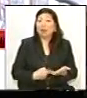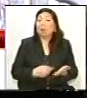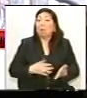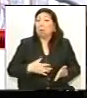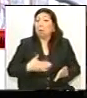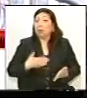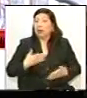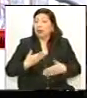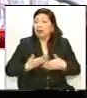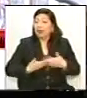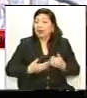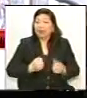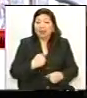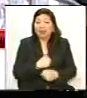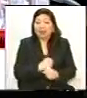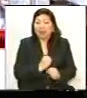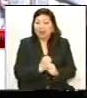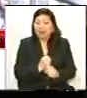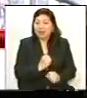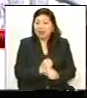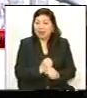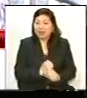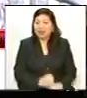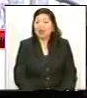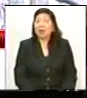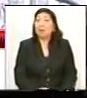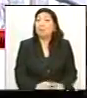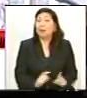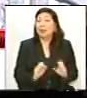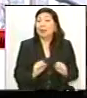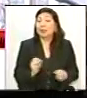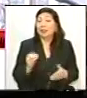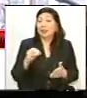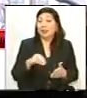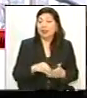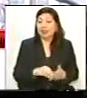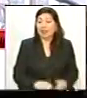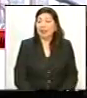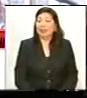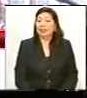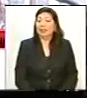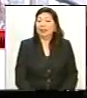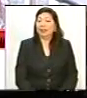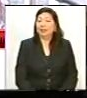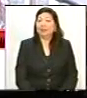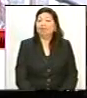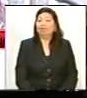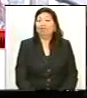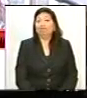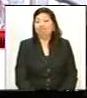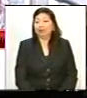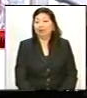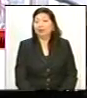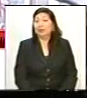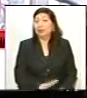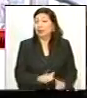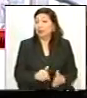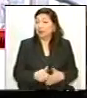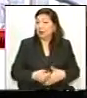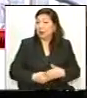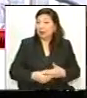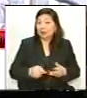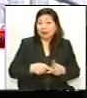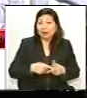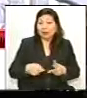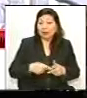pueda continuar con la ejecución de la obra. Pero si a eso le agregamos que ya todo el proceso está